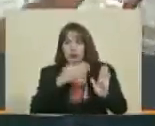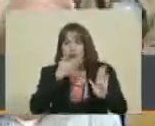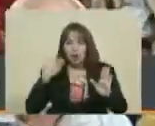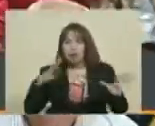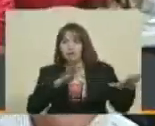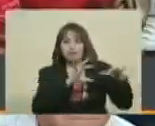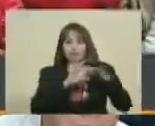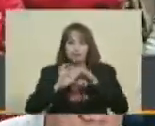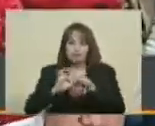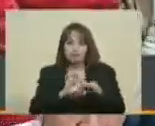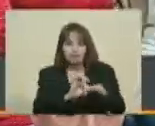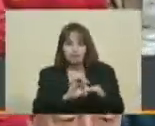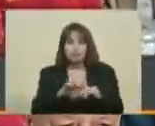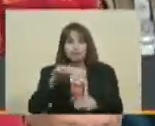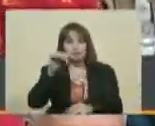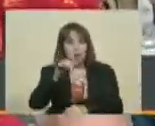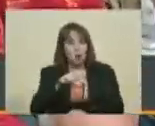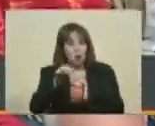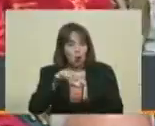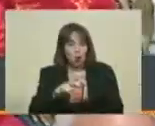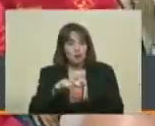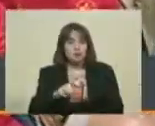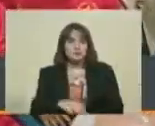Y hoy por hoy,